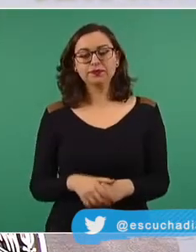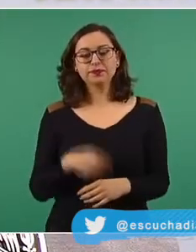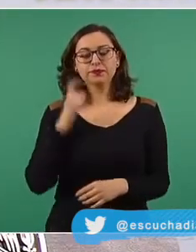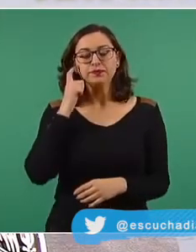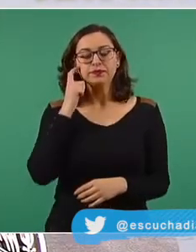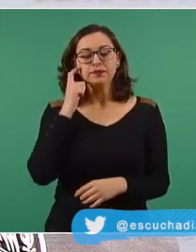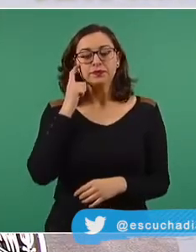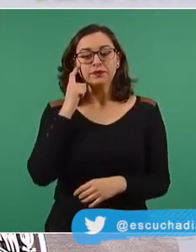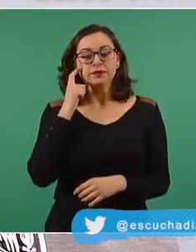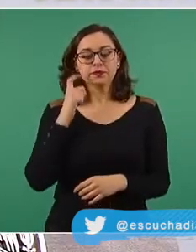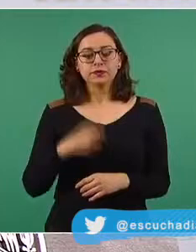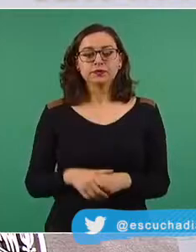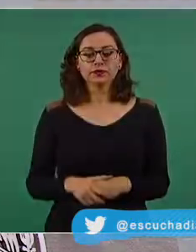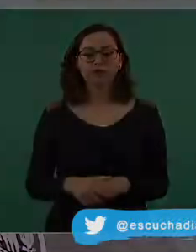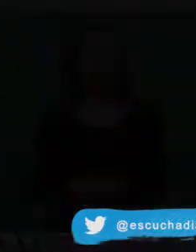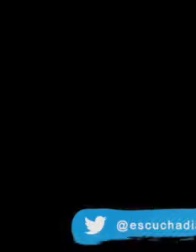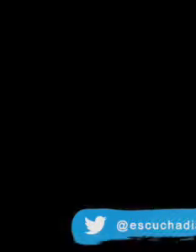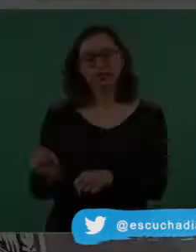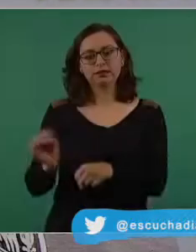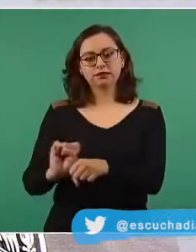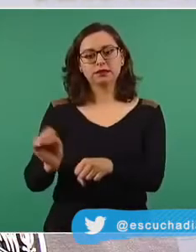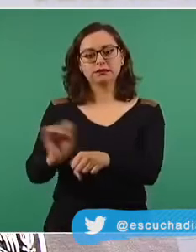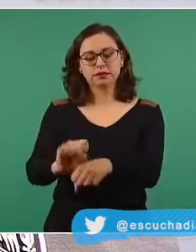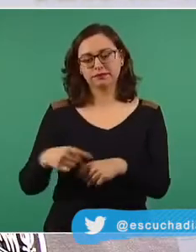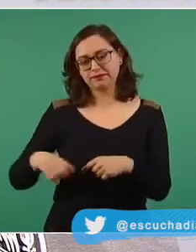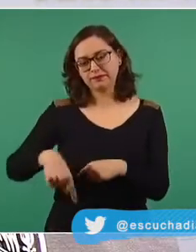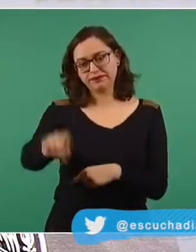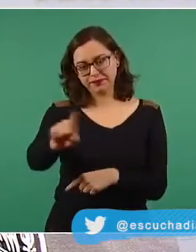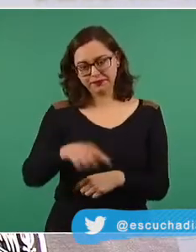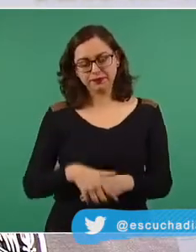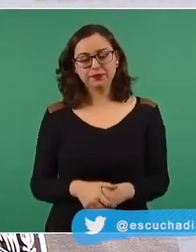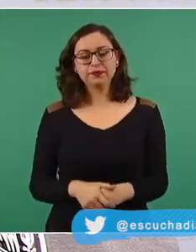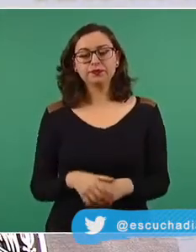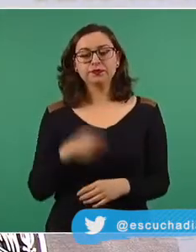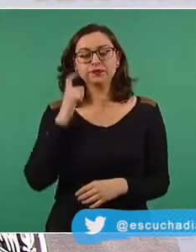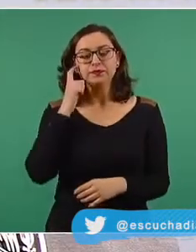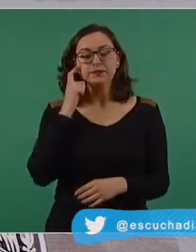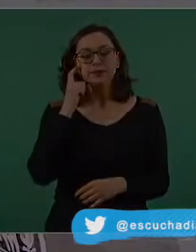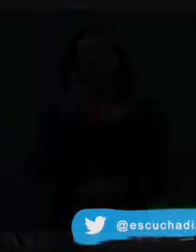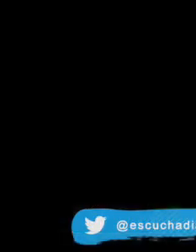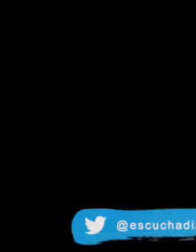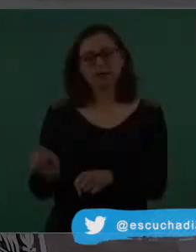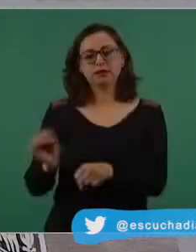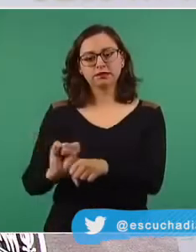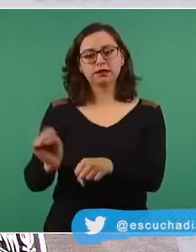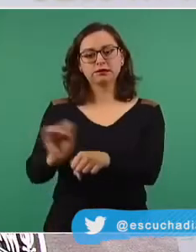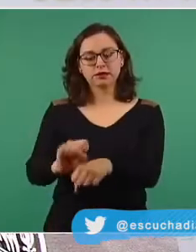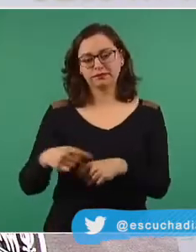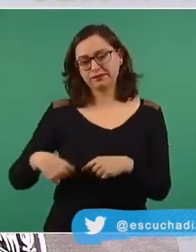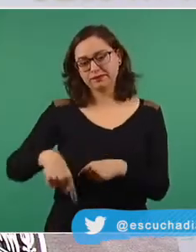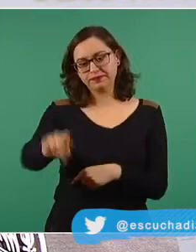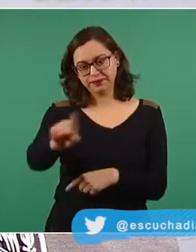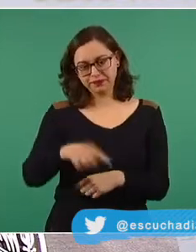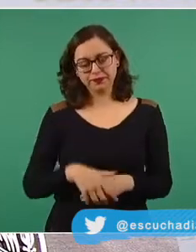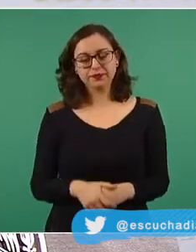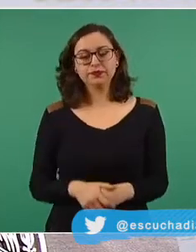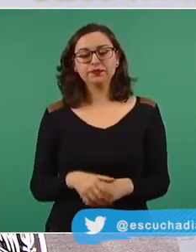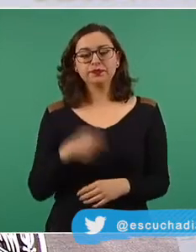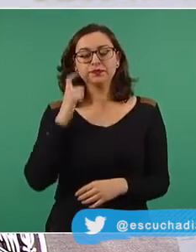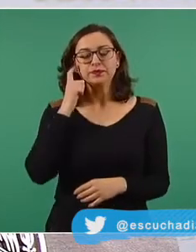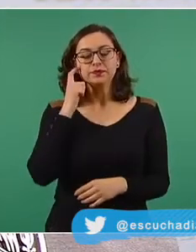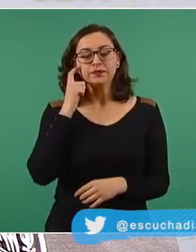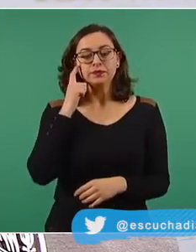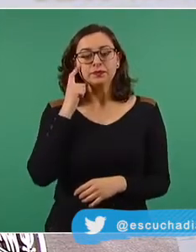172.309.255 vacunas envasadas de Pfizer, BioNTech, AstraZeneca, Sinovac, Centro Nacional de Investigación